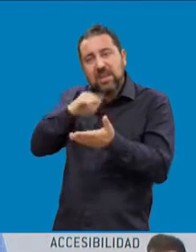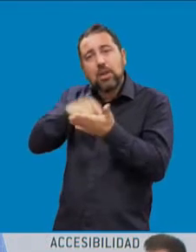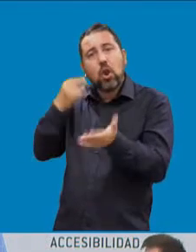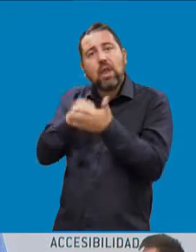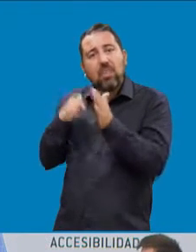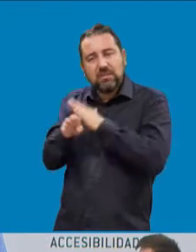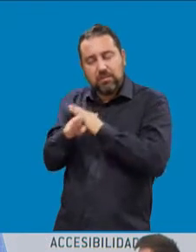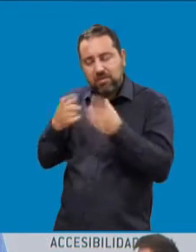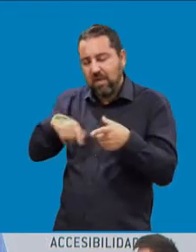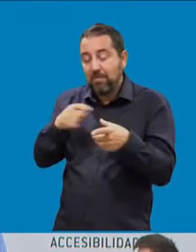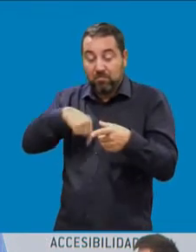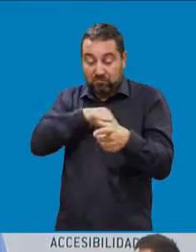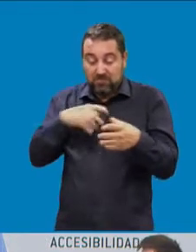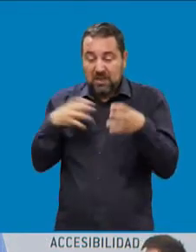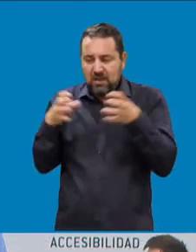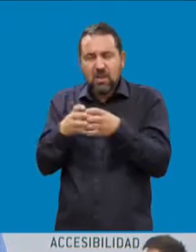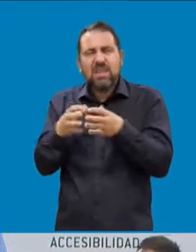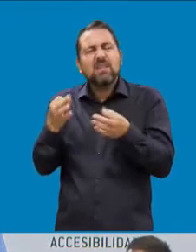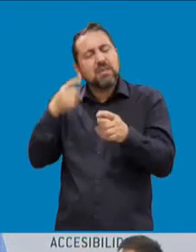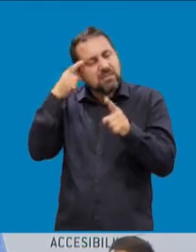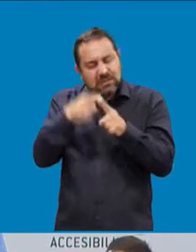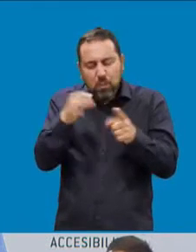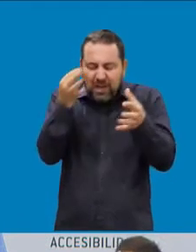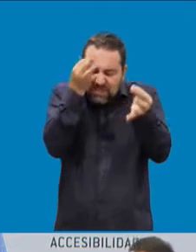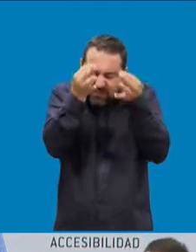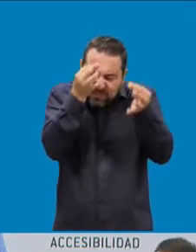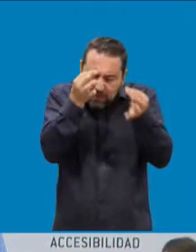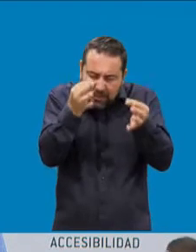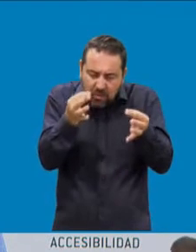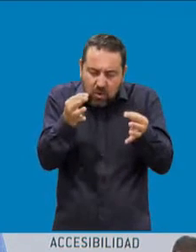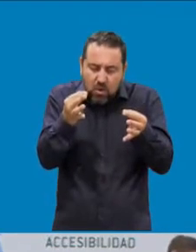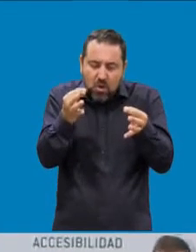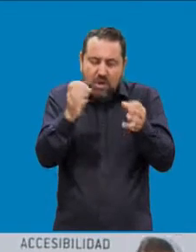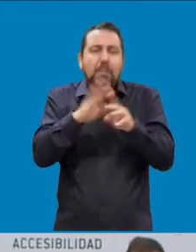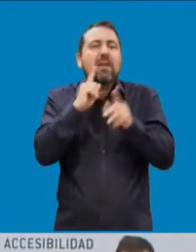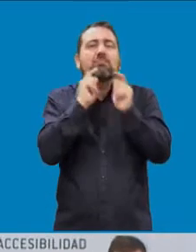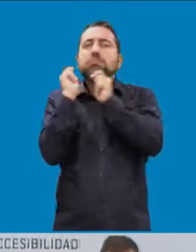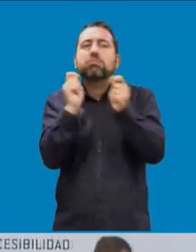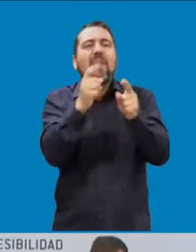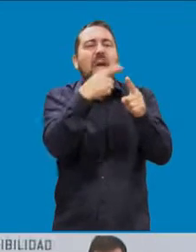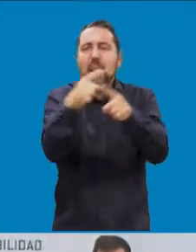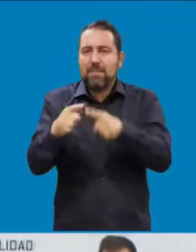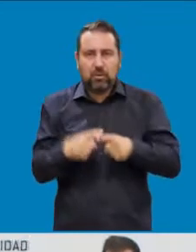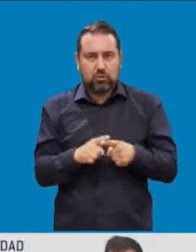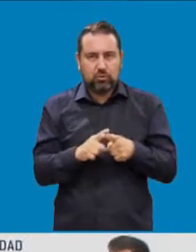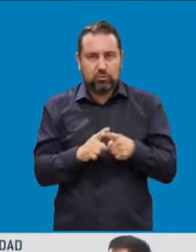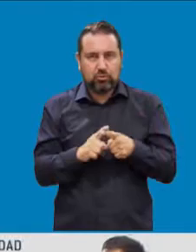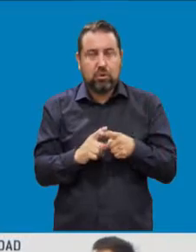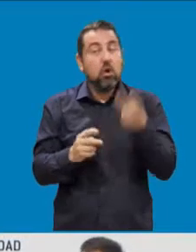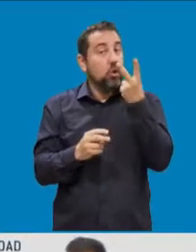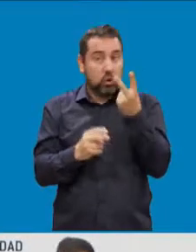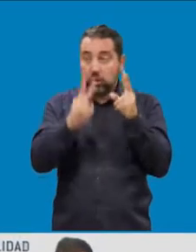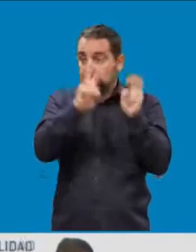en la unidad de la Cátedra de Tecnología y Accesibilidad? Hemos trabajado en la refinación, en el refinamiento y